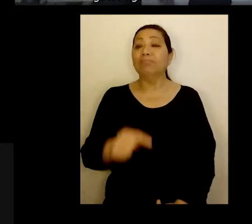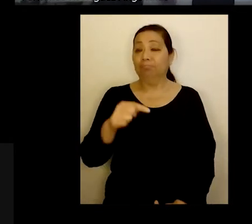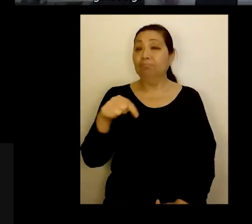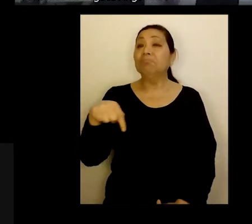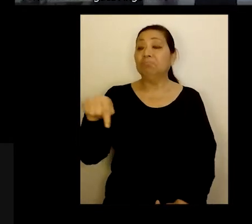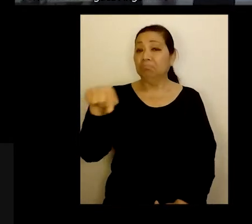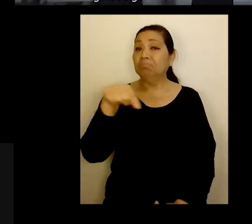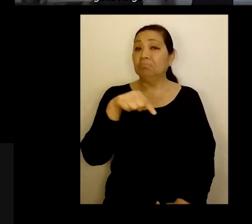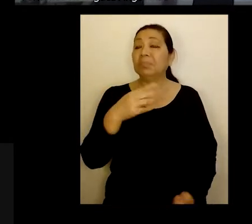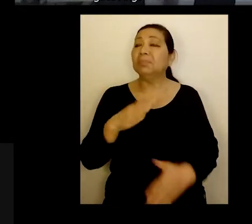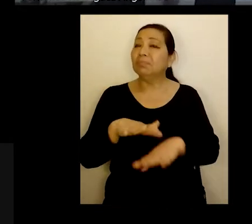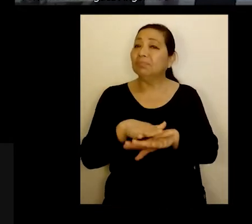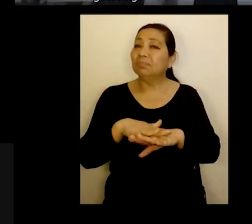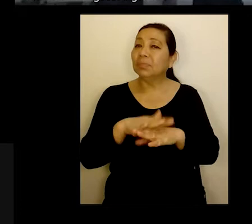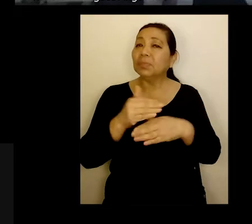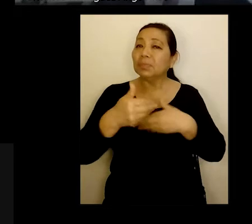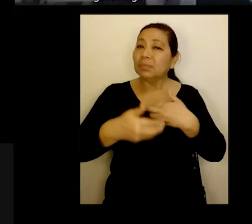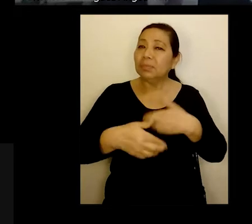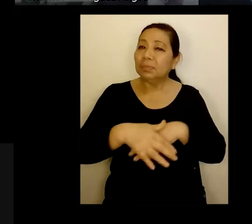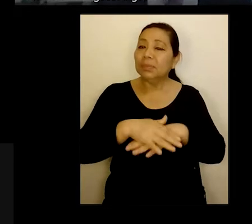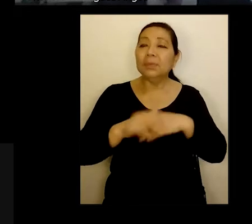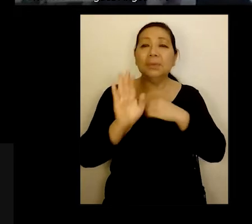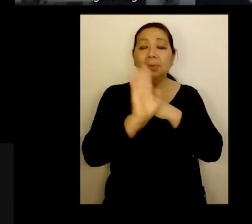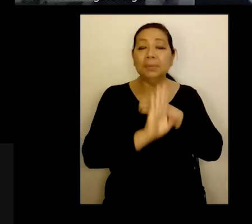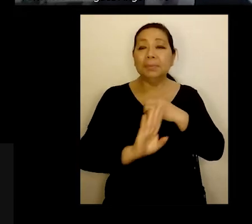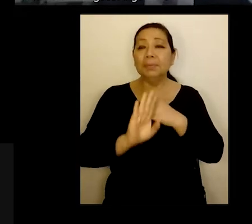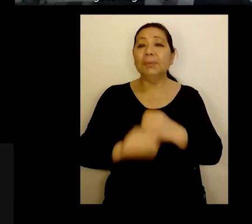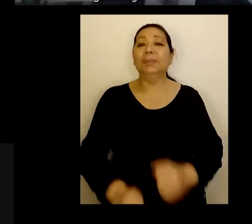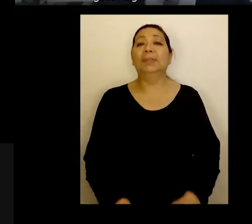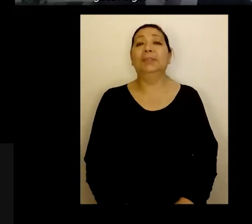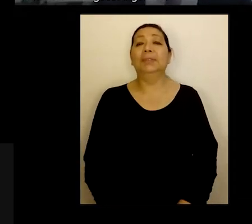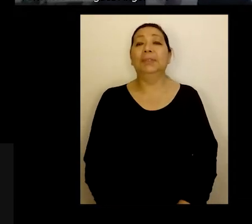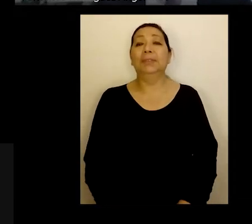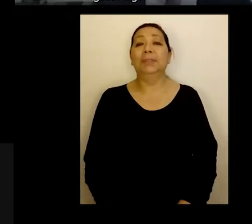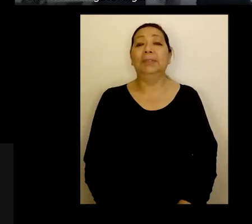Nosotros, se trata de un proceso de amparo que